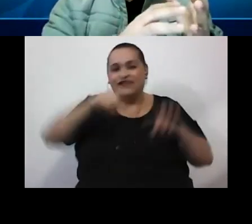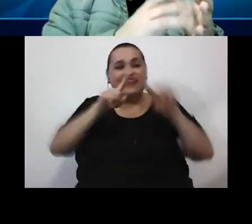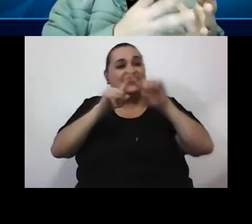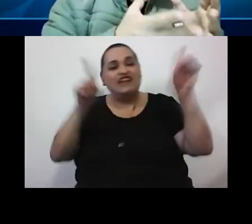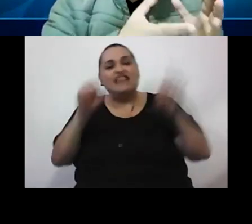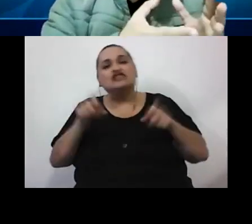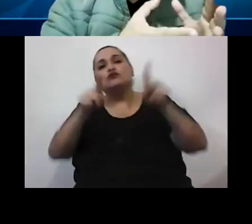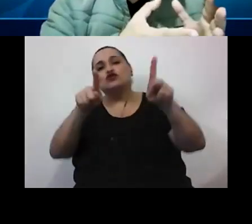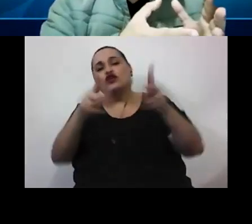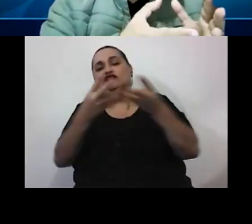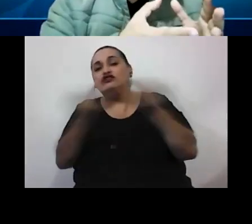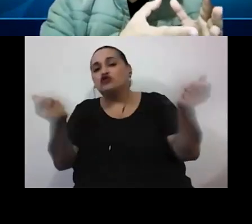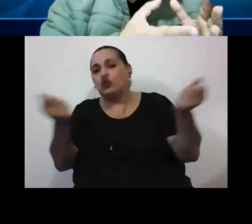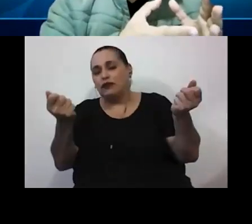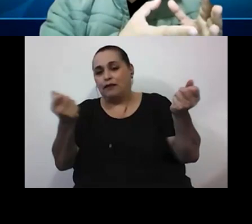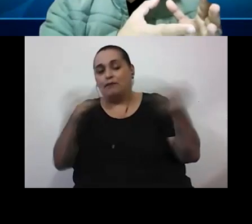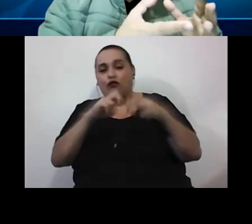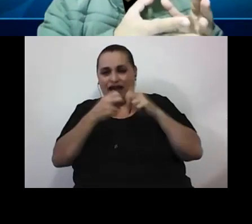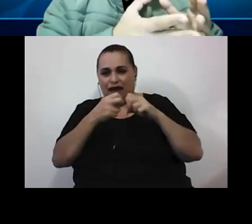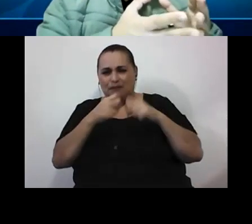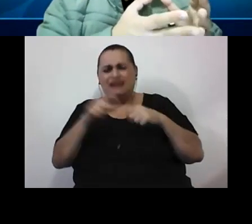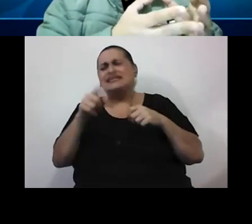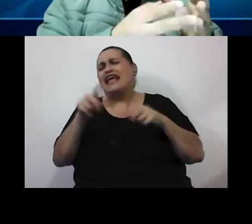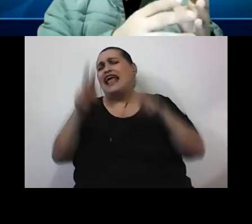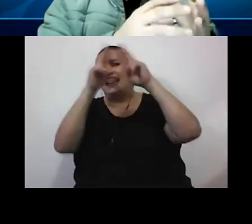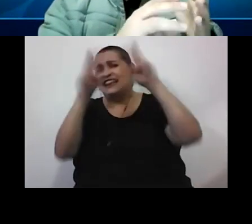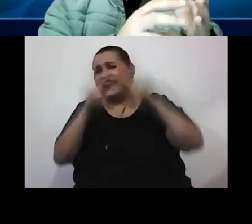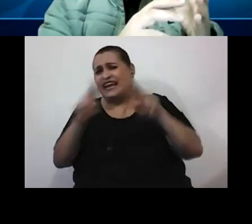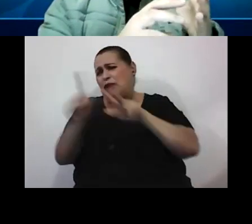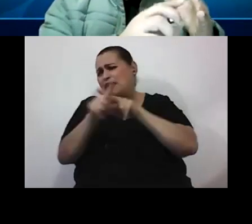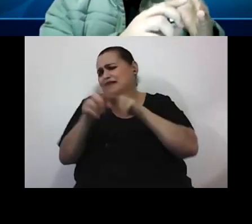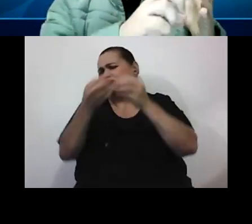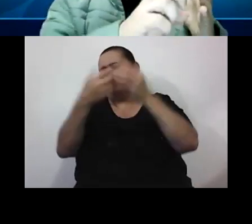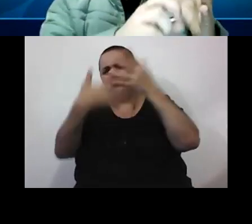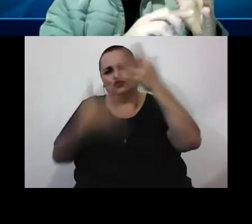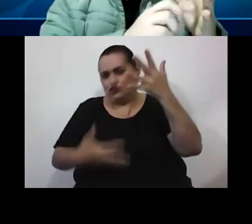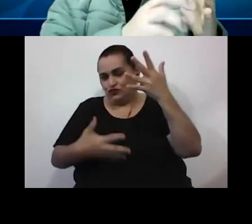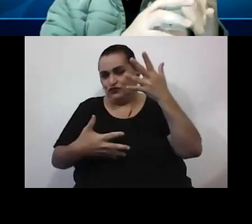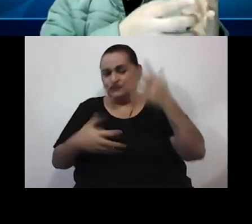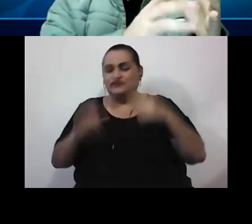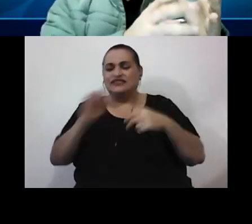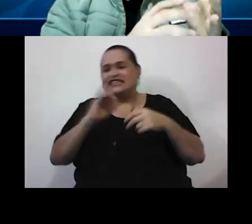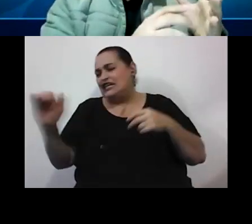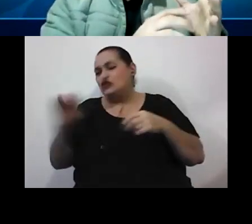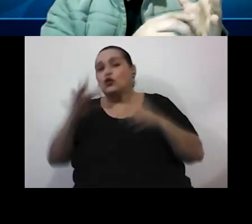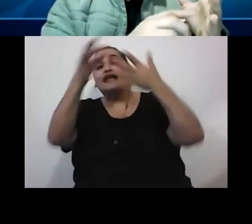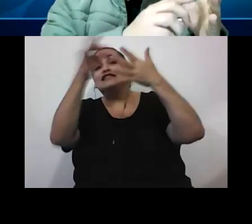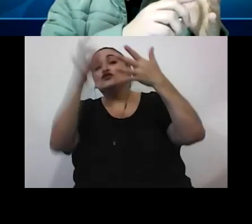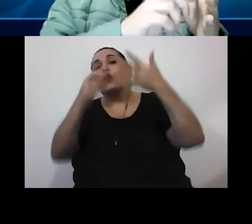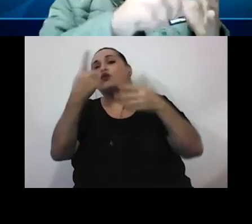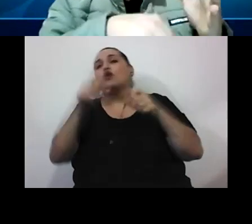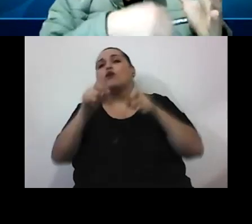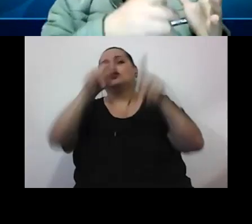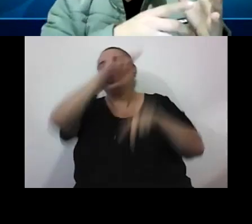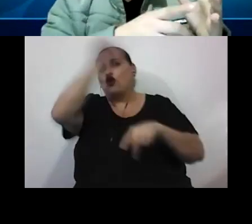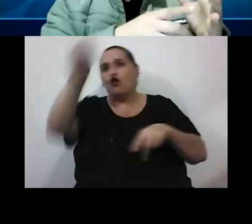problema. En internet están, hay decenas, entonces el niño escoge una en ese momento, ¿verdad? O